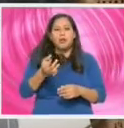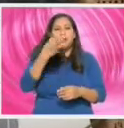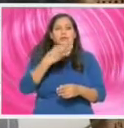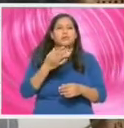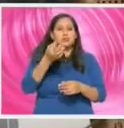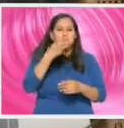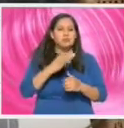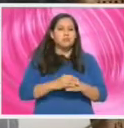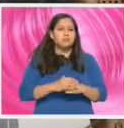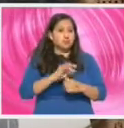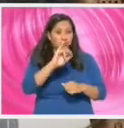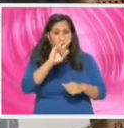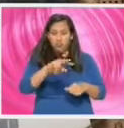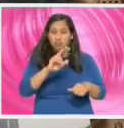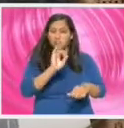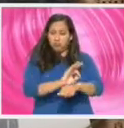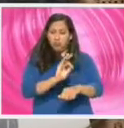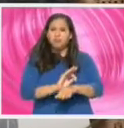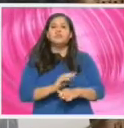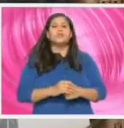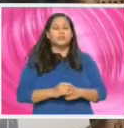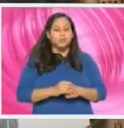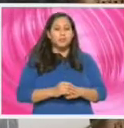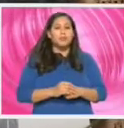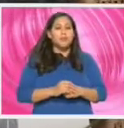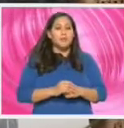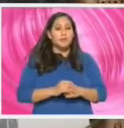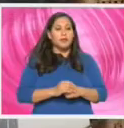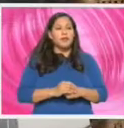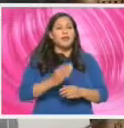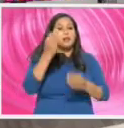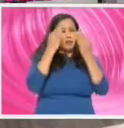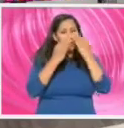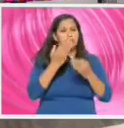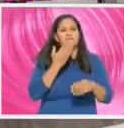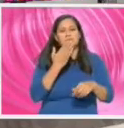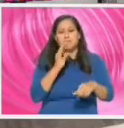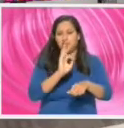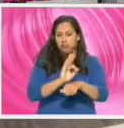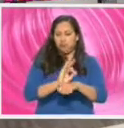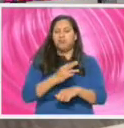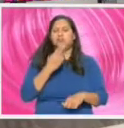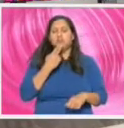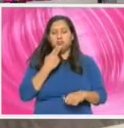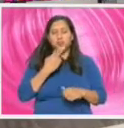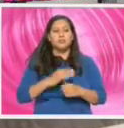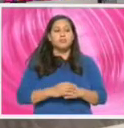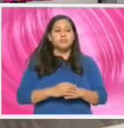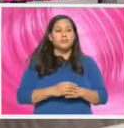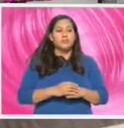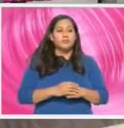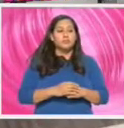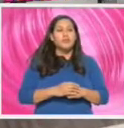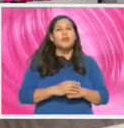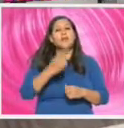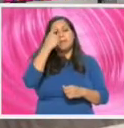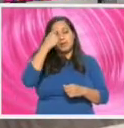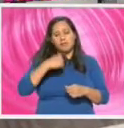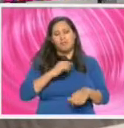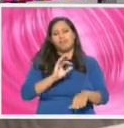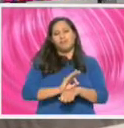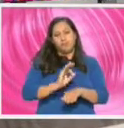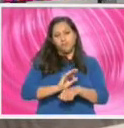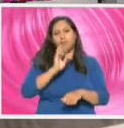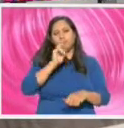sí es efectivo, de verdad, sí, yo puedo claro decirles, sí. Es muy efectivo este tratamiento y que a la larga es para el beneficio tuyo, ¿no?